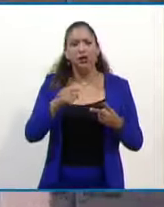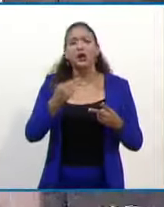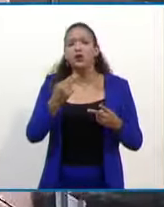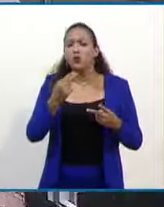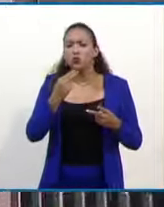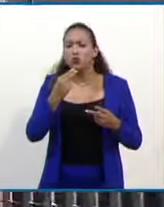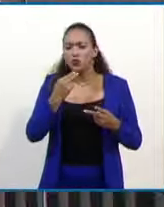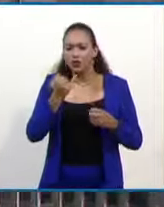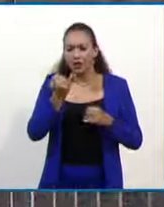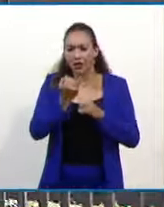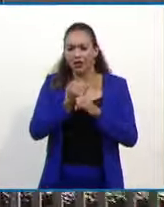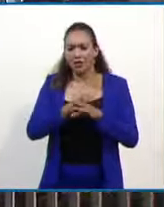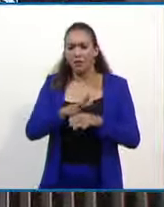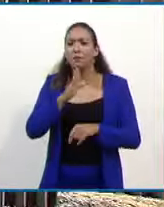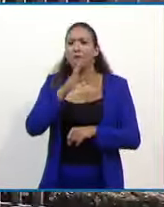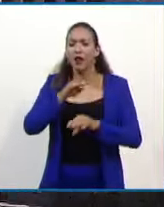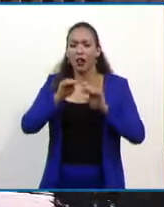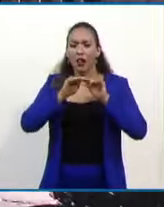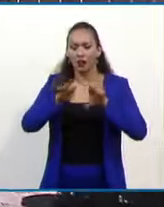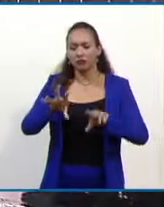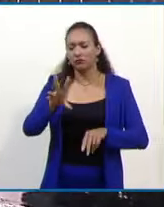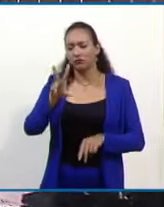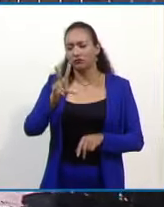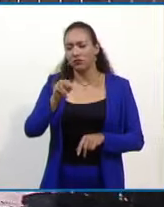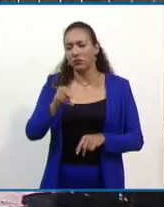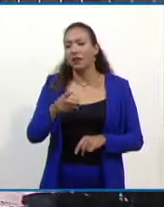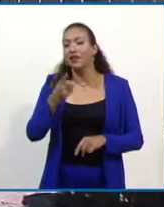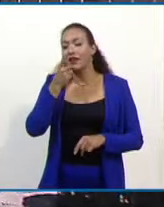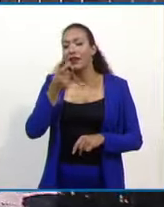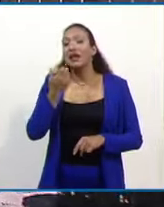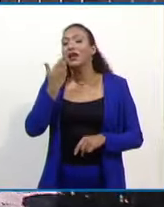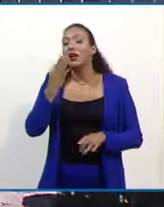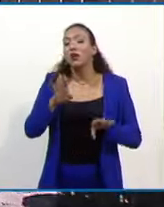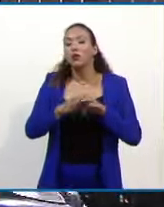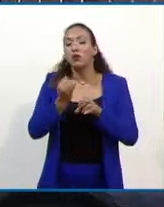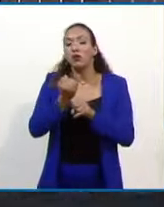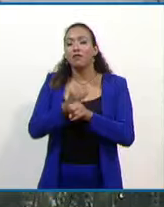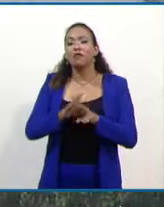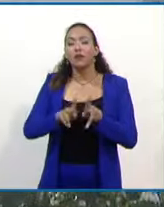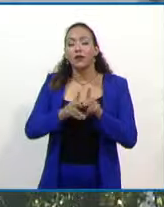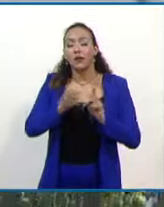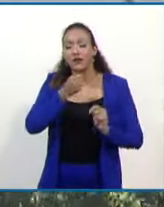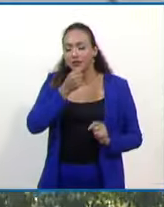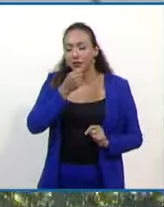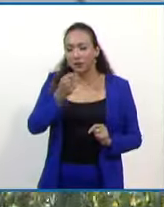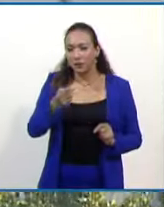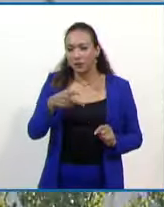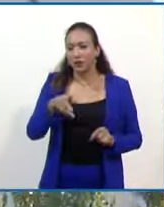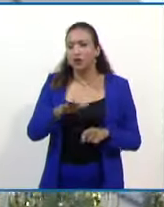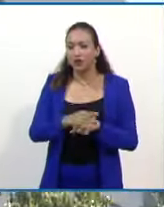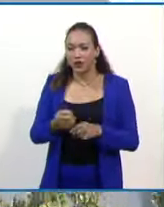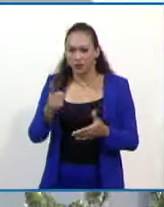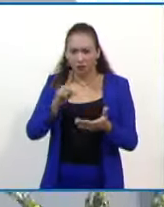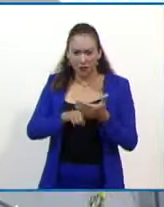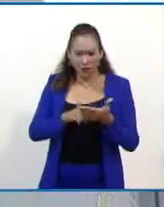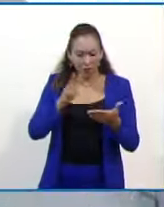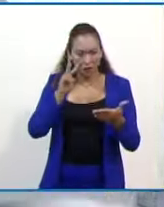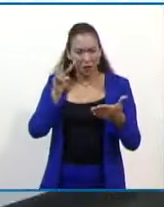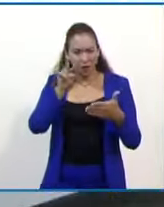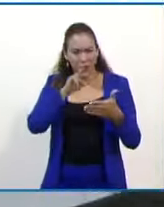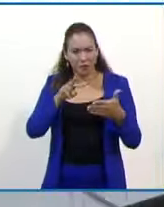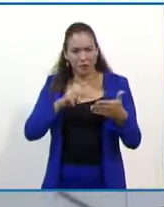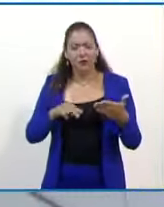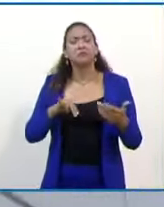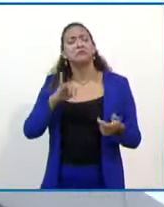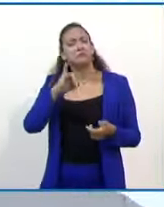pauta al difundir propaganda presuntamente disfrazada de información periodística, pues el mensaje cuenta con los elementos